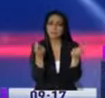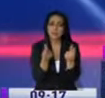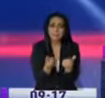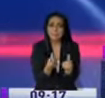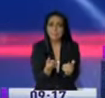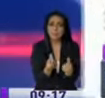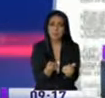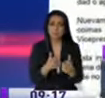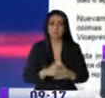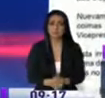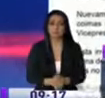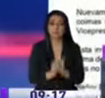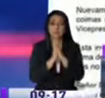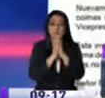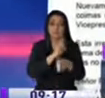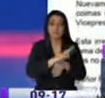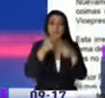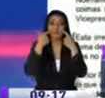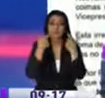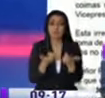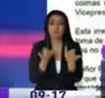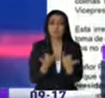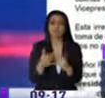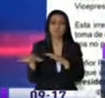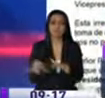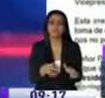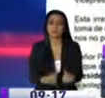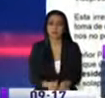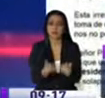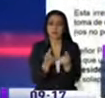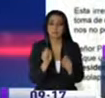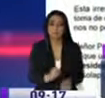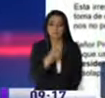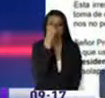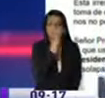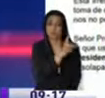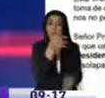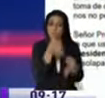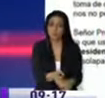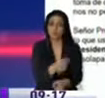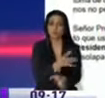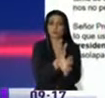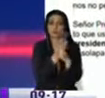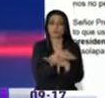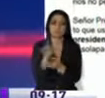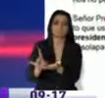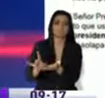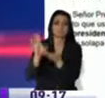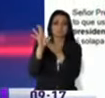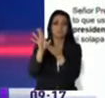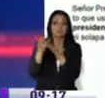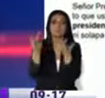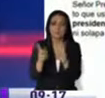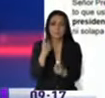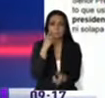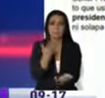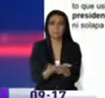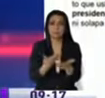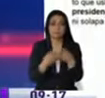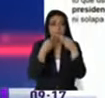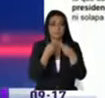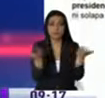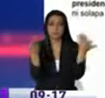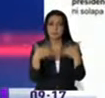celeridad. Pedimos al fiscal general acciones inmediatas, debe cumplir sus funciones y sacar a la luz las pruebas que ya tiene.